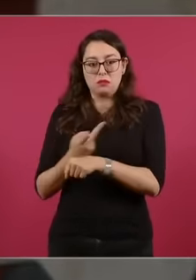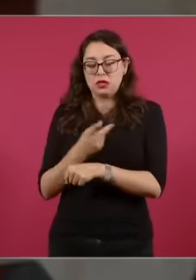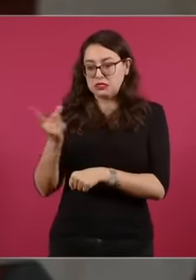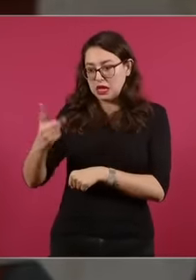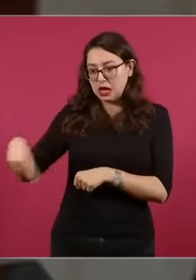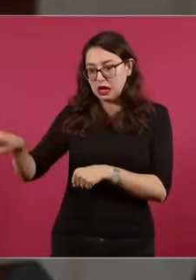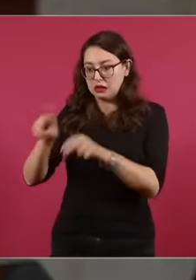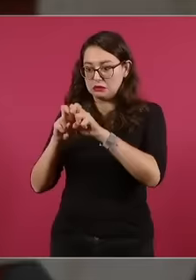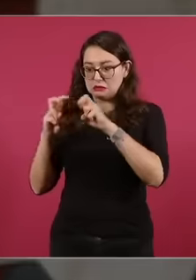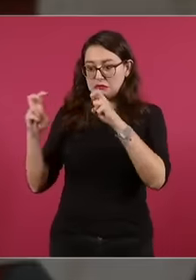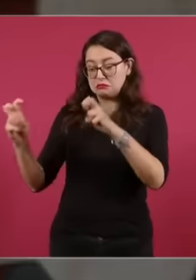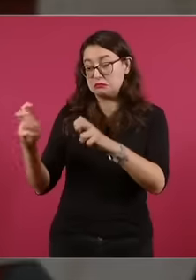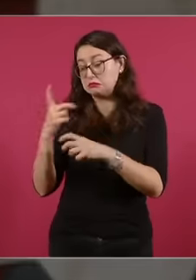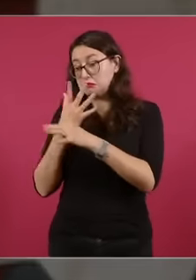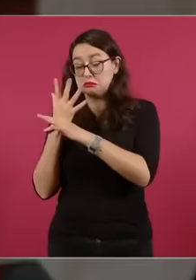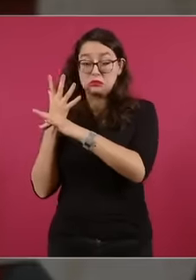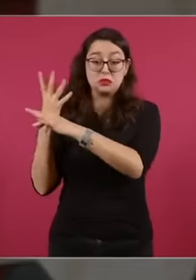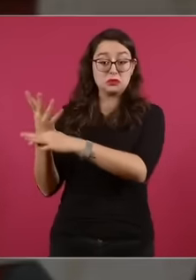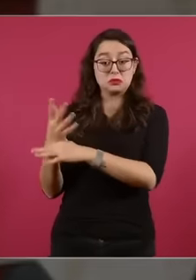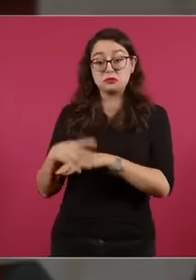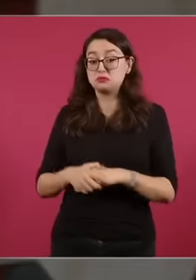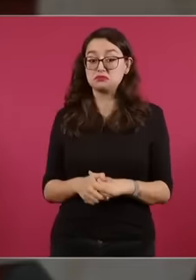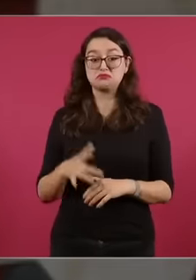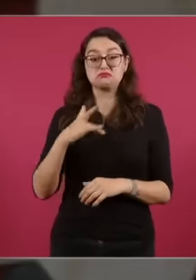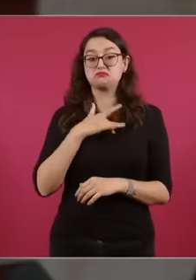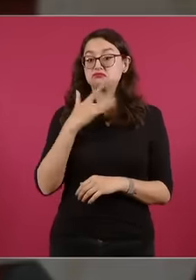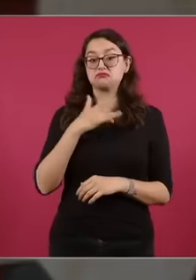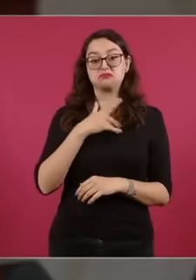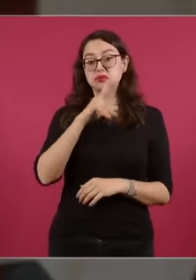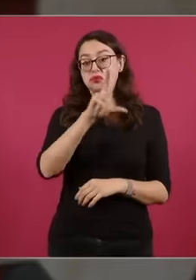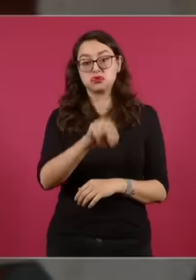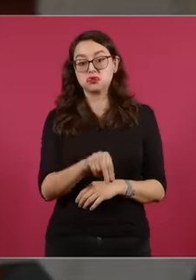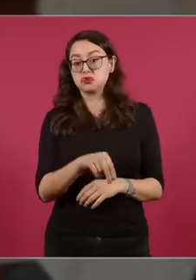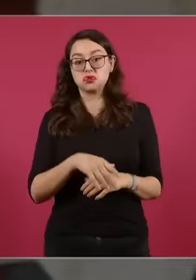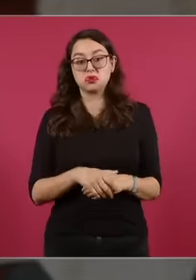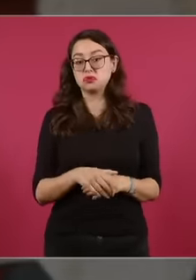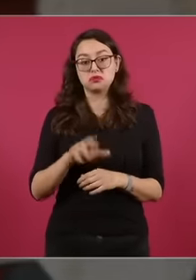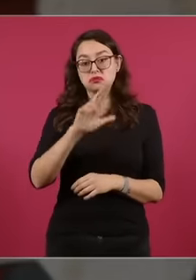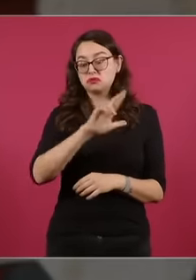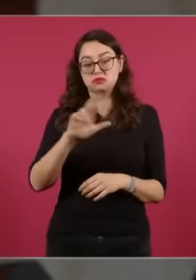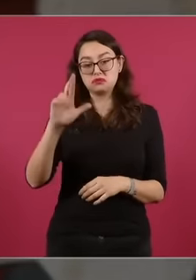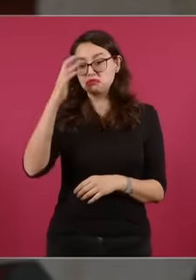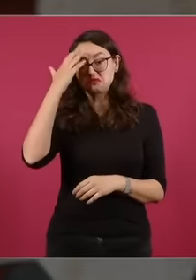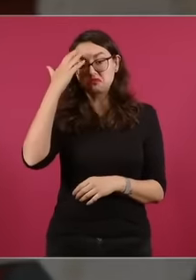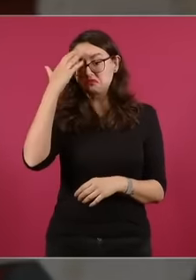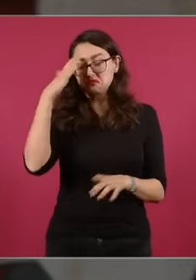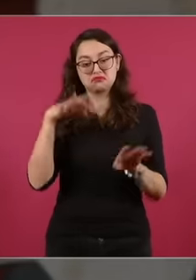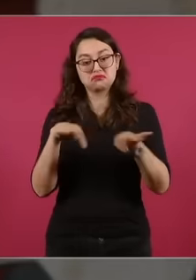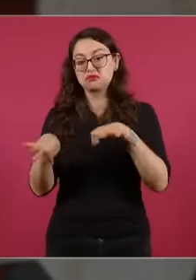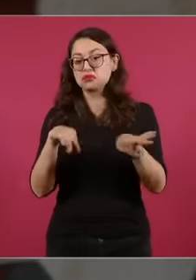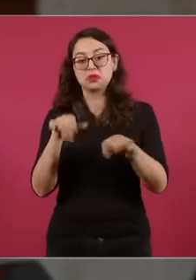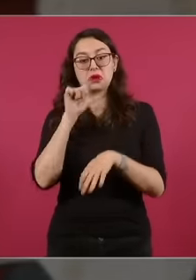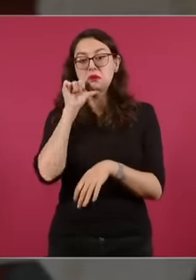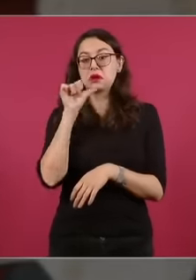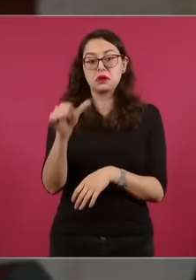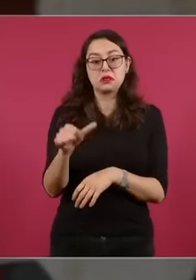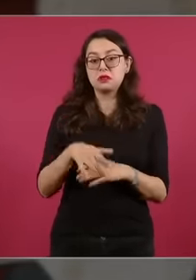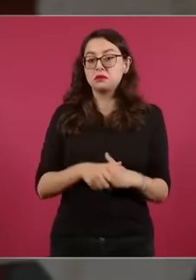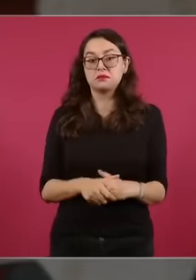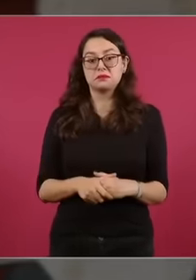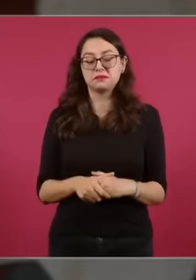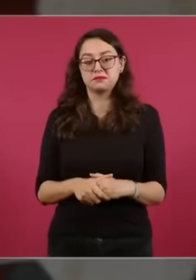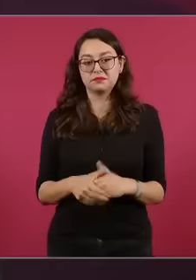magistrados dicen, pues yo reconozco que no son empleados, o sea, yo valido la decisión de la Junta, no